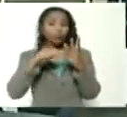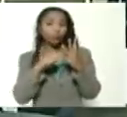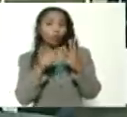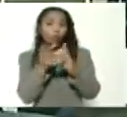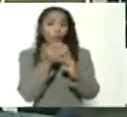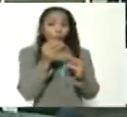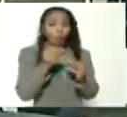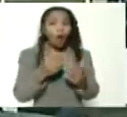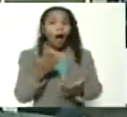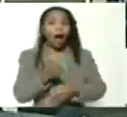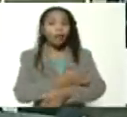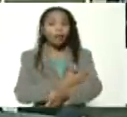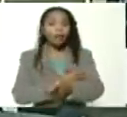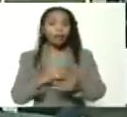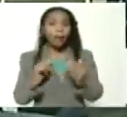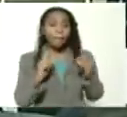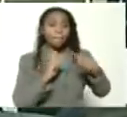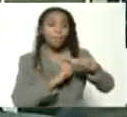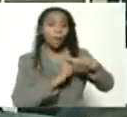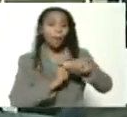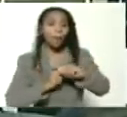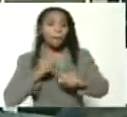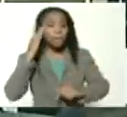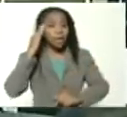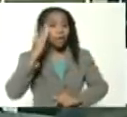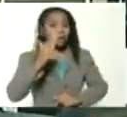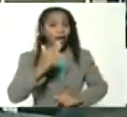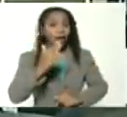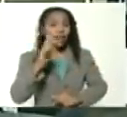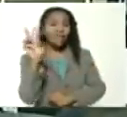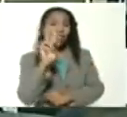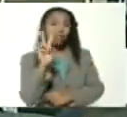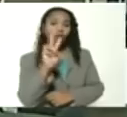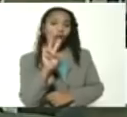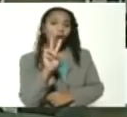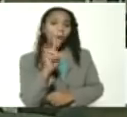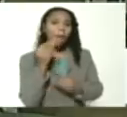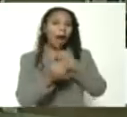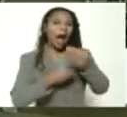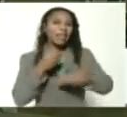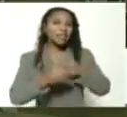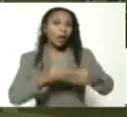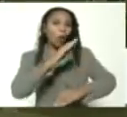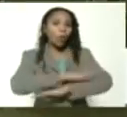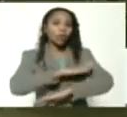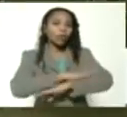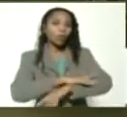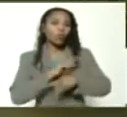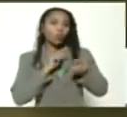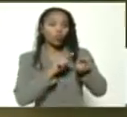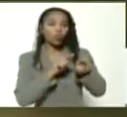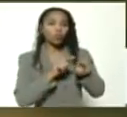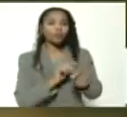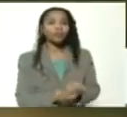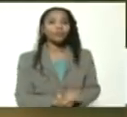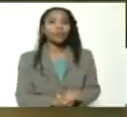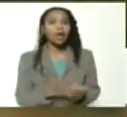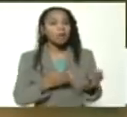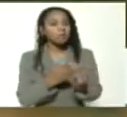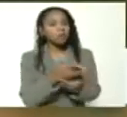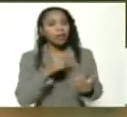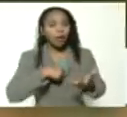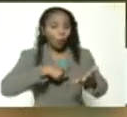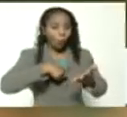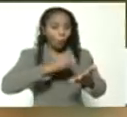que previamente captaron militares venezolanos para cometer la acción, a través de un contrato